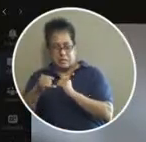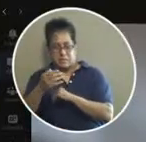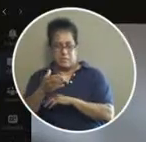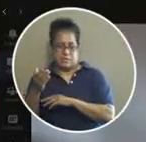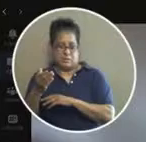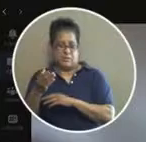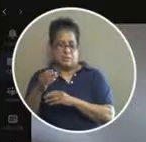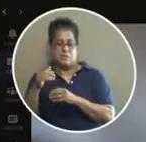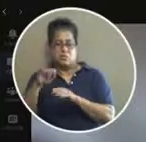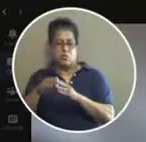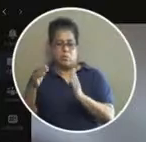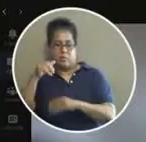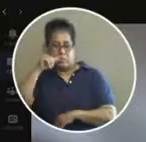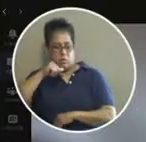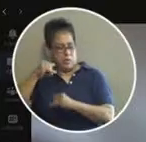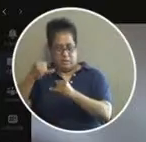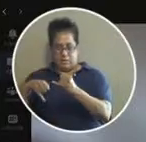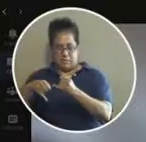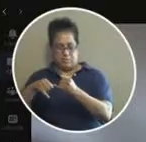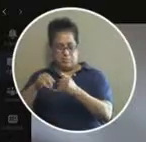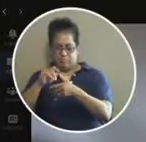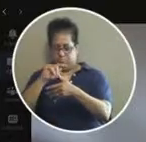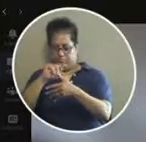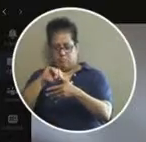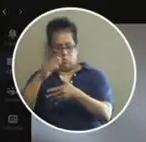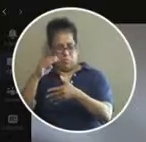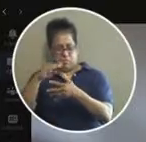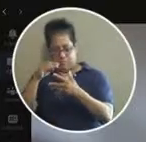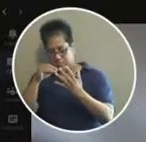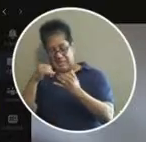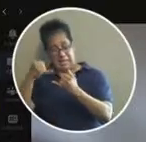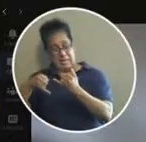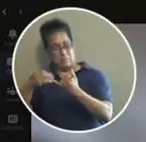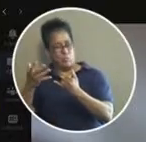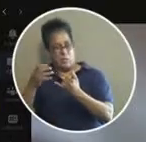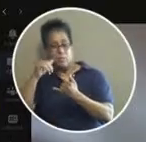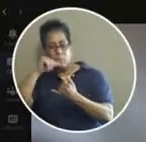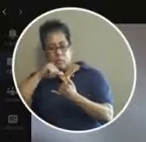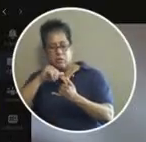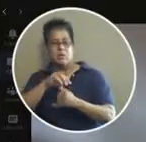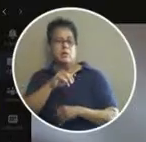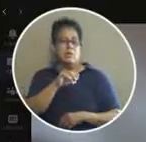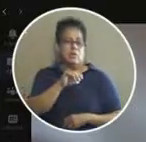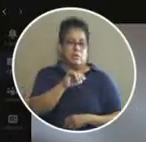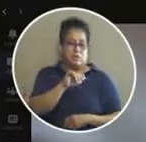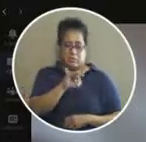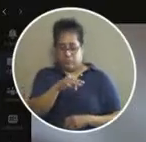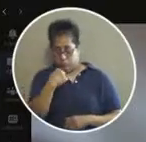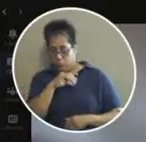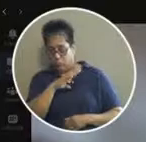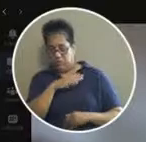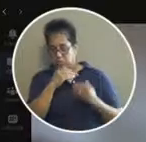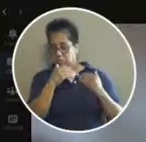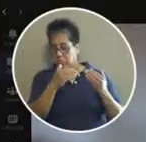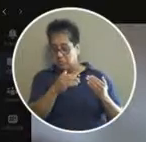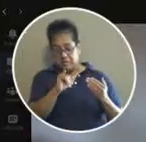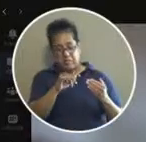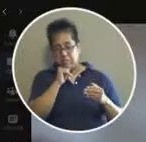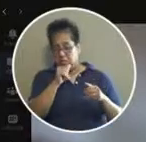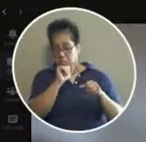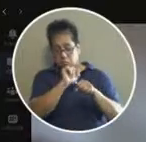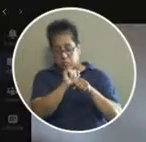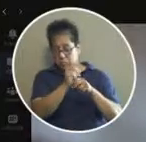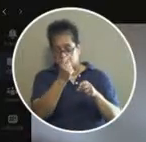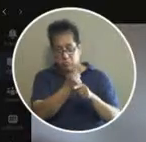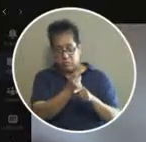él, es abrir los bares. Entonces, si vemos que vamos bien, continuamos. Si vemos que no está funcionando la orden tal